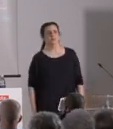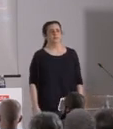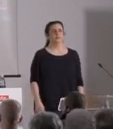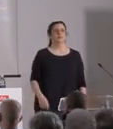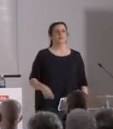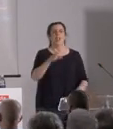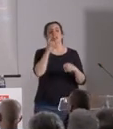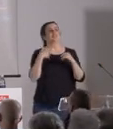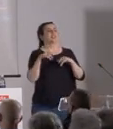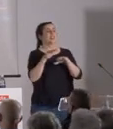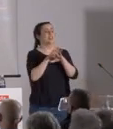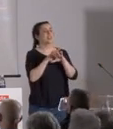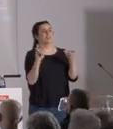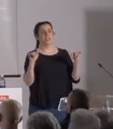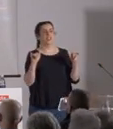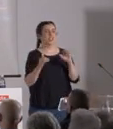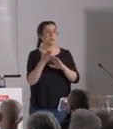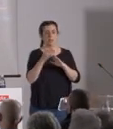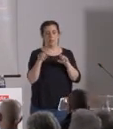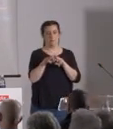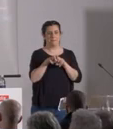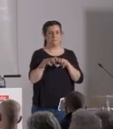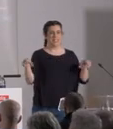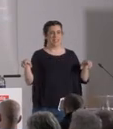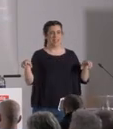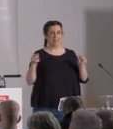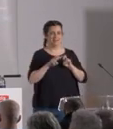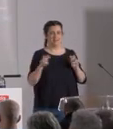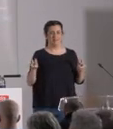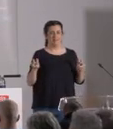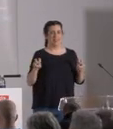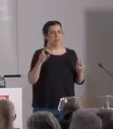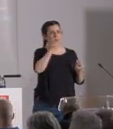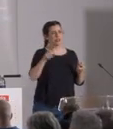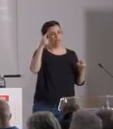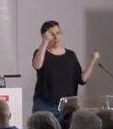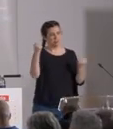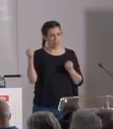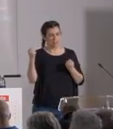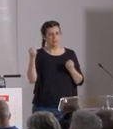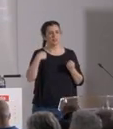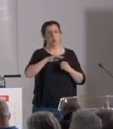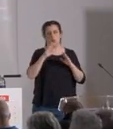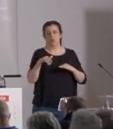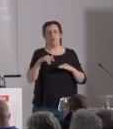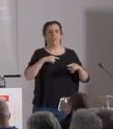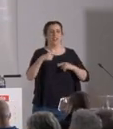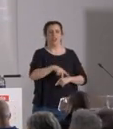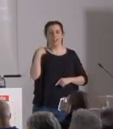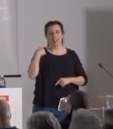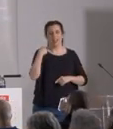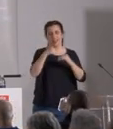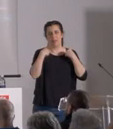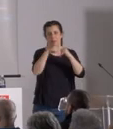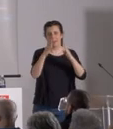Vamos a finalizar ya esta mesa de personas expertas con la directora general de Vivienda, Maite Arrondo, que